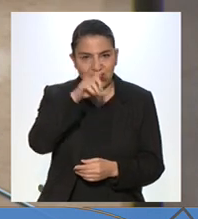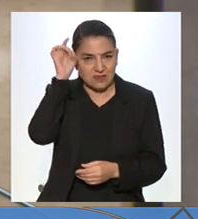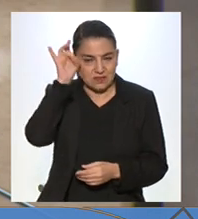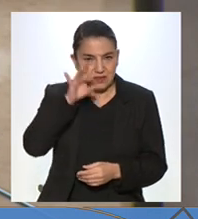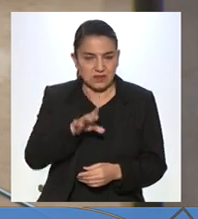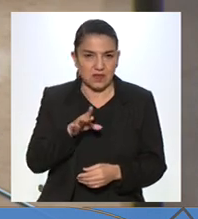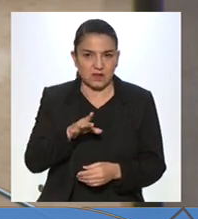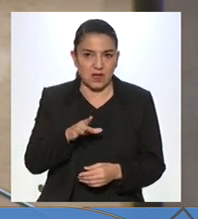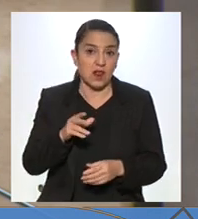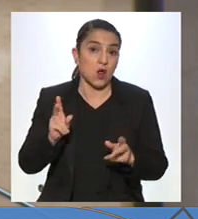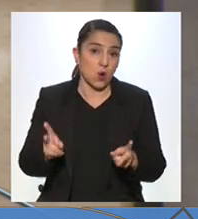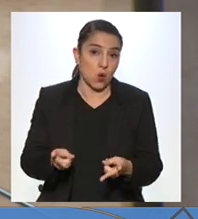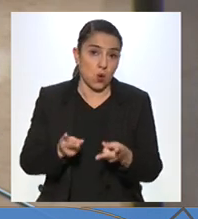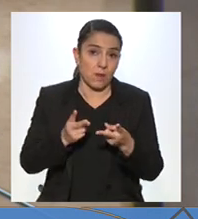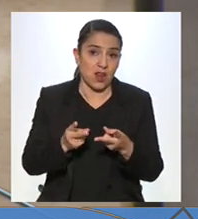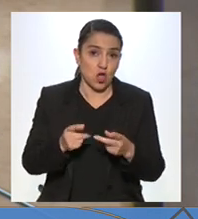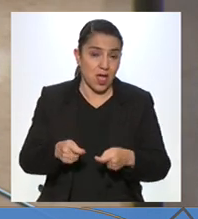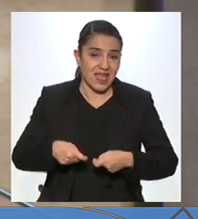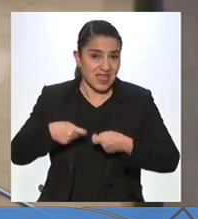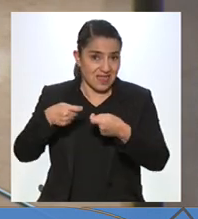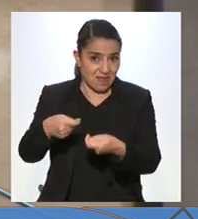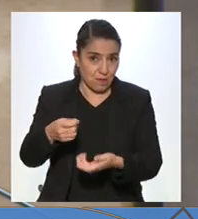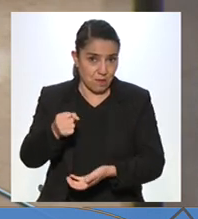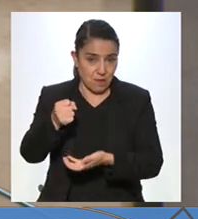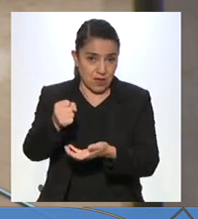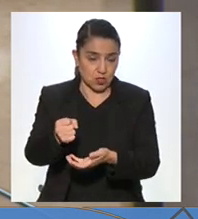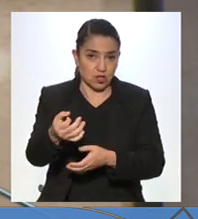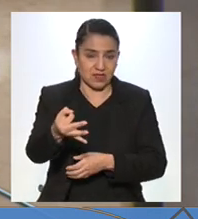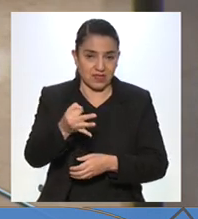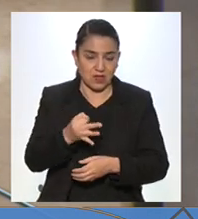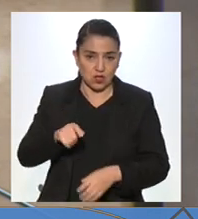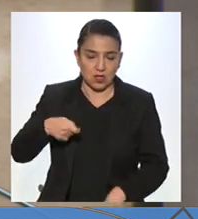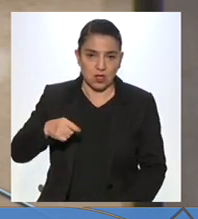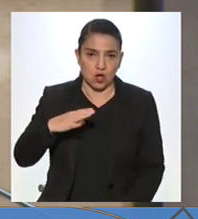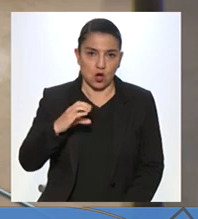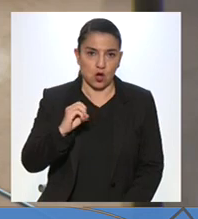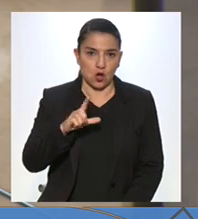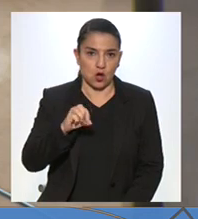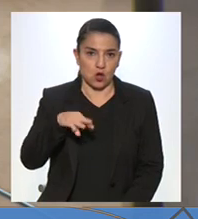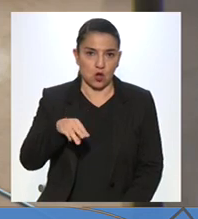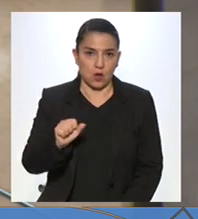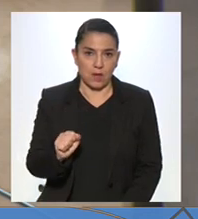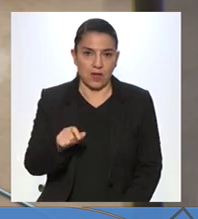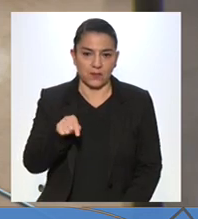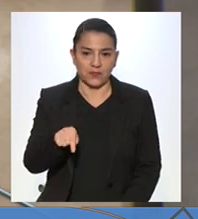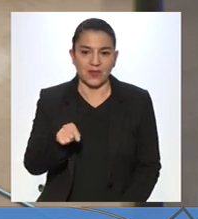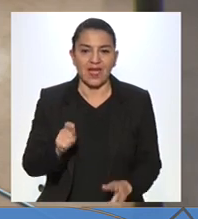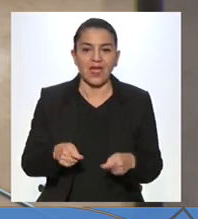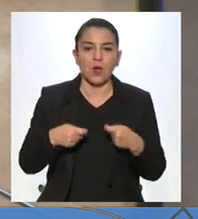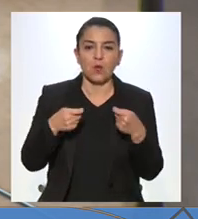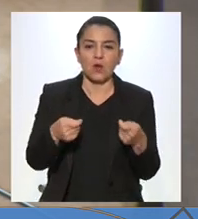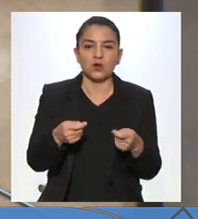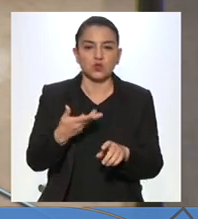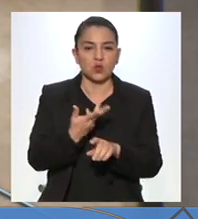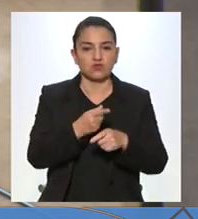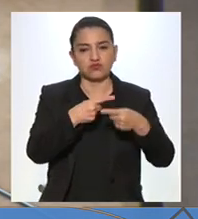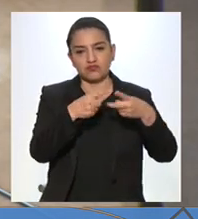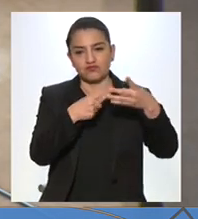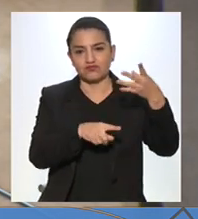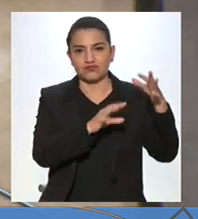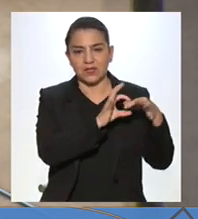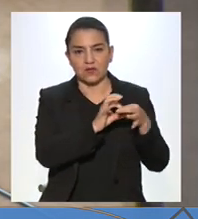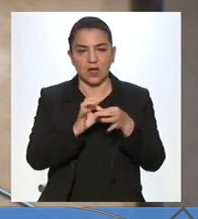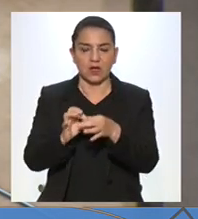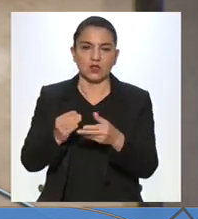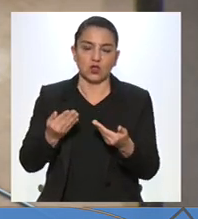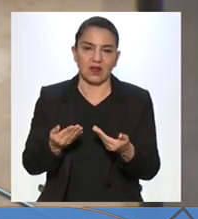de la inversión, que mencionaba también el senador Coloma, la inversión, se mencionan varios factores dentro